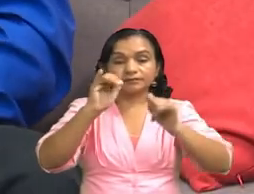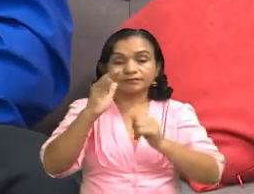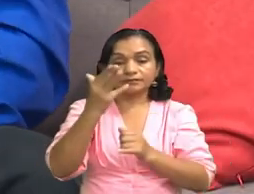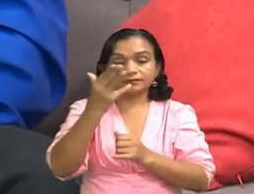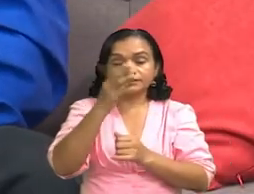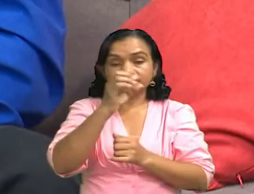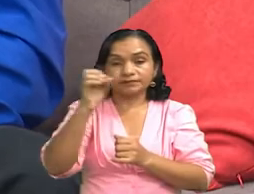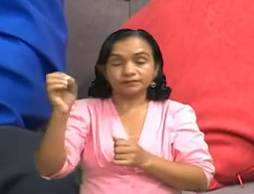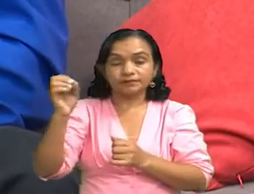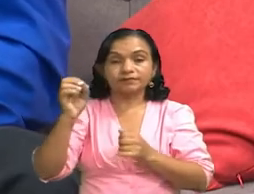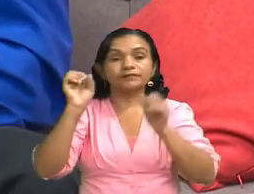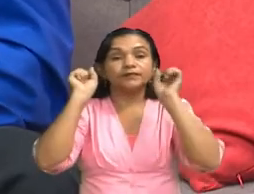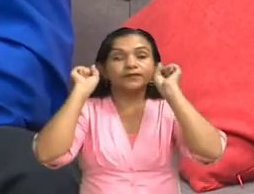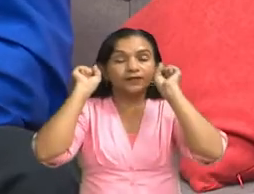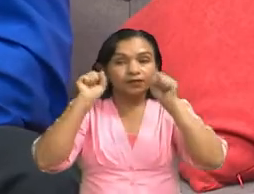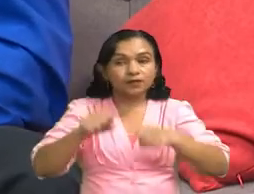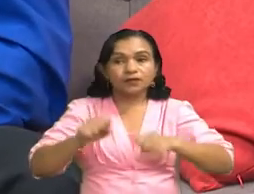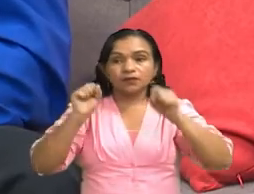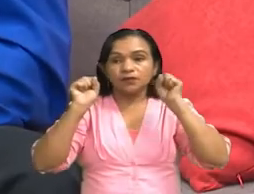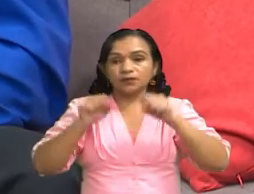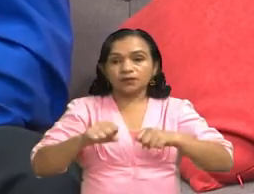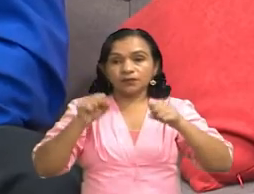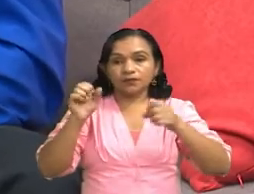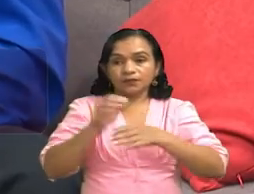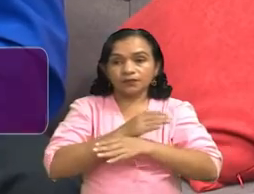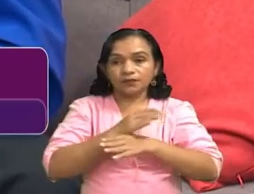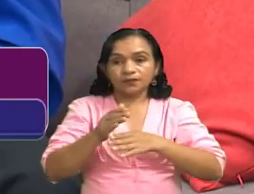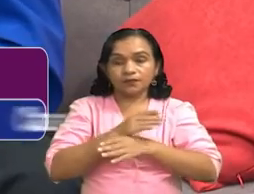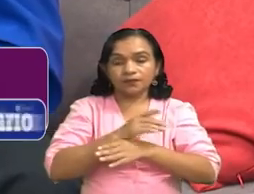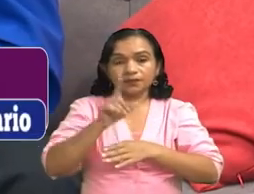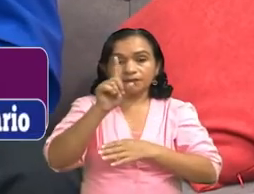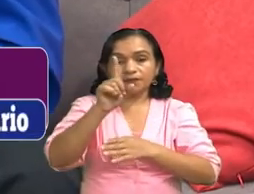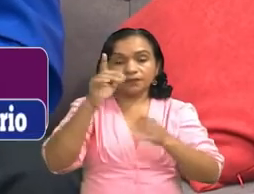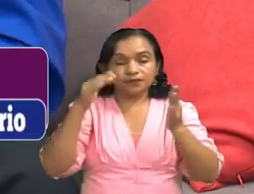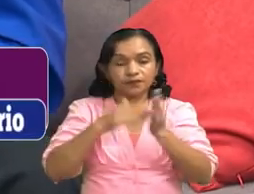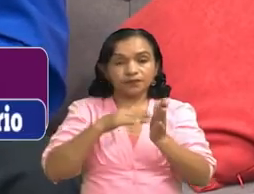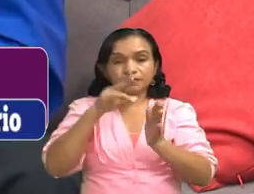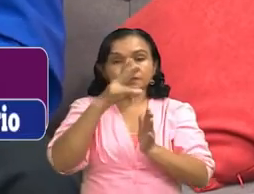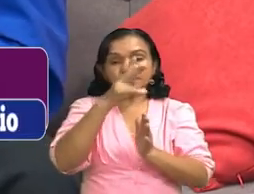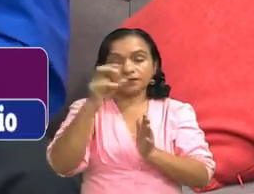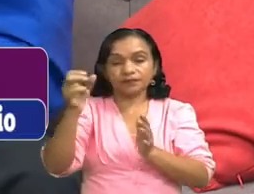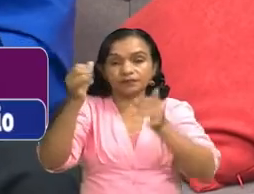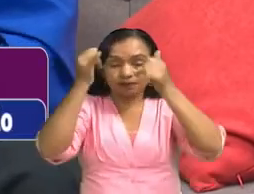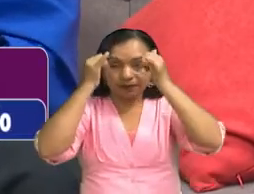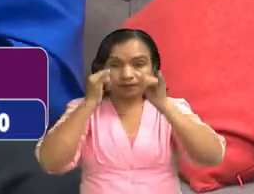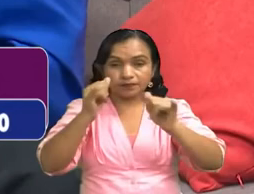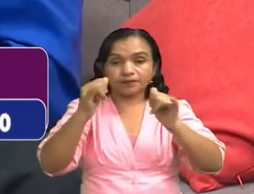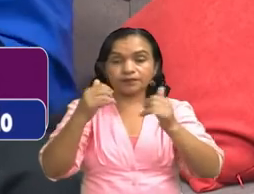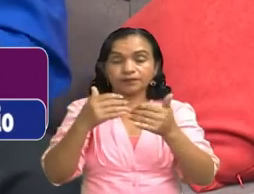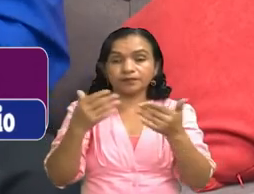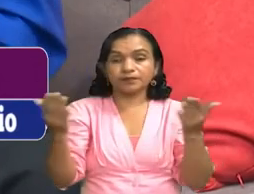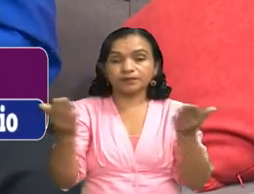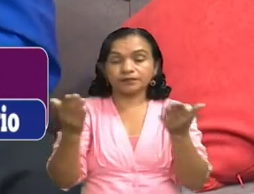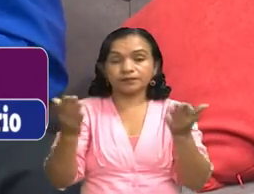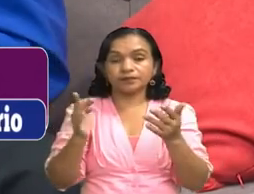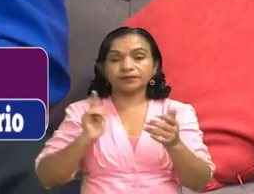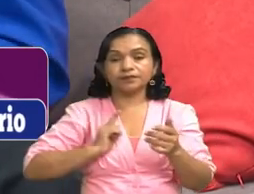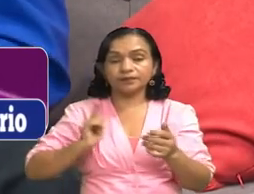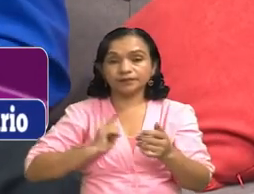900 redes. Tienen la capacidad en diferentes turnos para 1.200 cabezas de animales. ¿Cuánto tienen acopiado